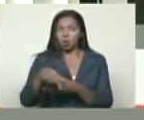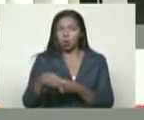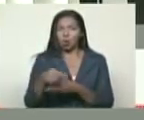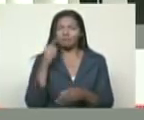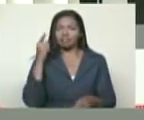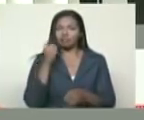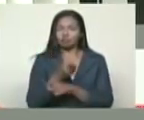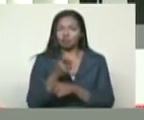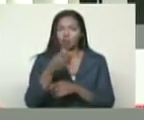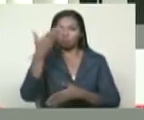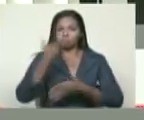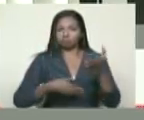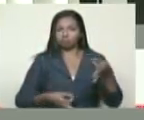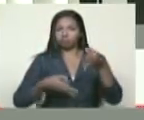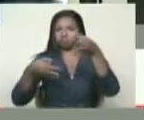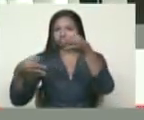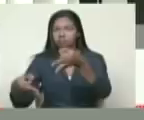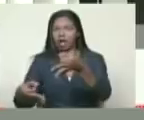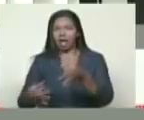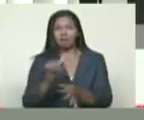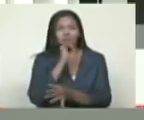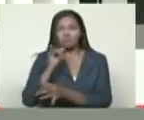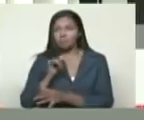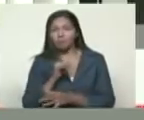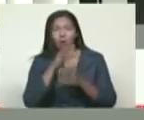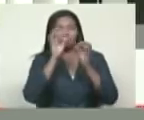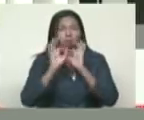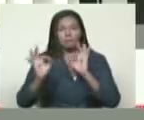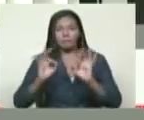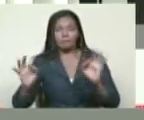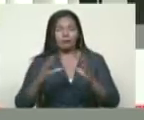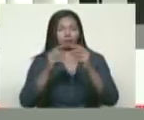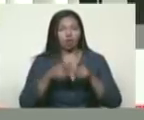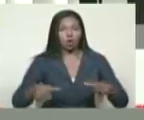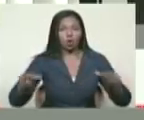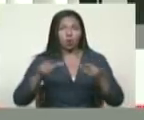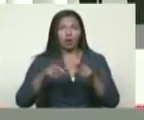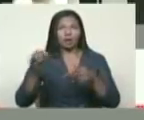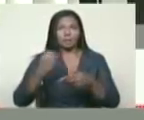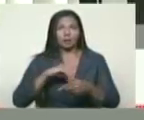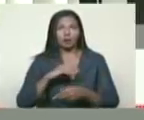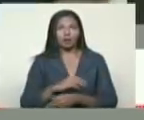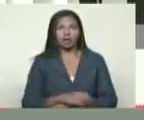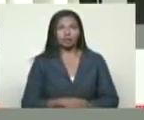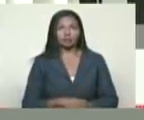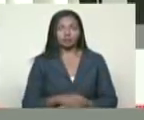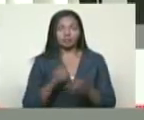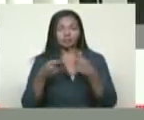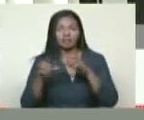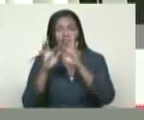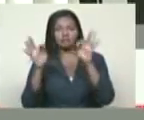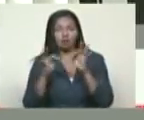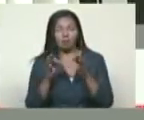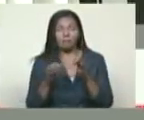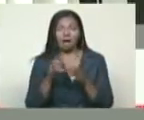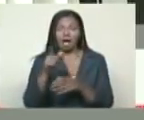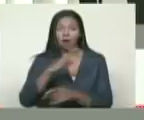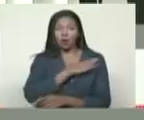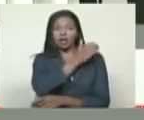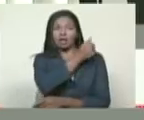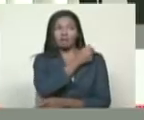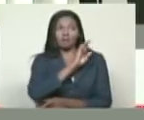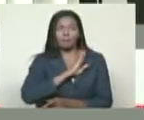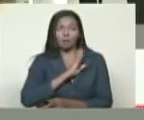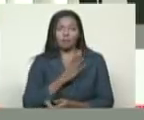anunció, mandó una carta, lo anunció por todas partes, lo dijo enfrente de la embajada nuestra en Washington el otro día, con el jefe del Comando